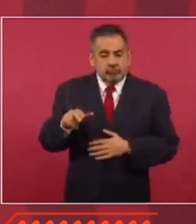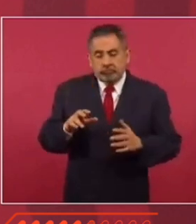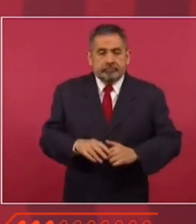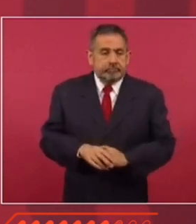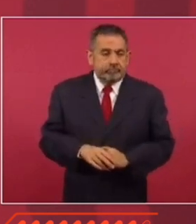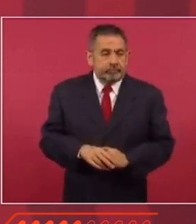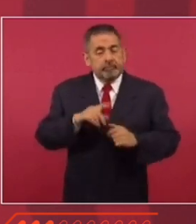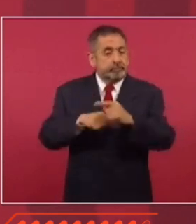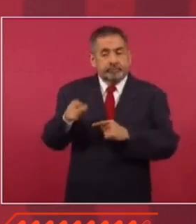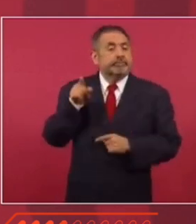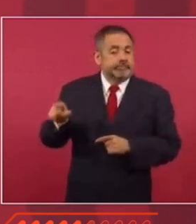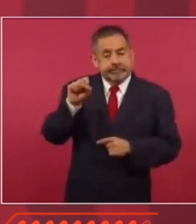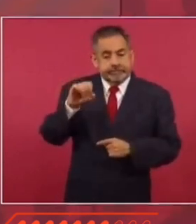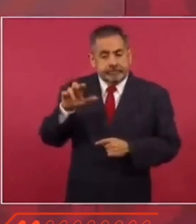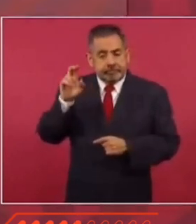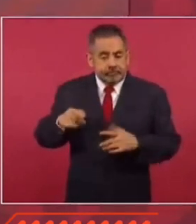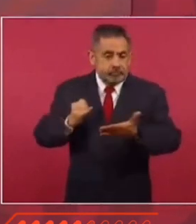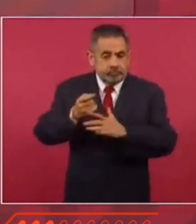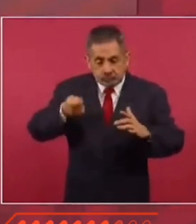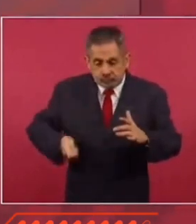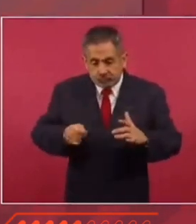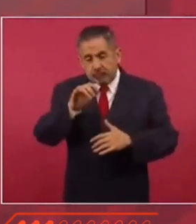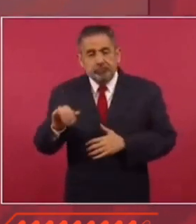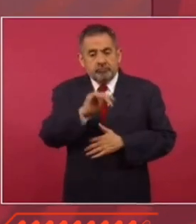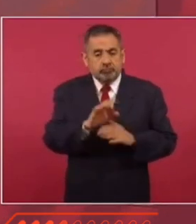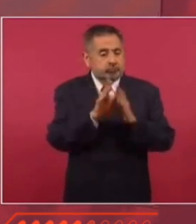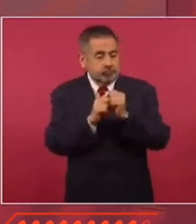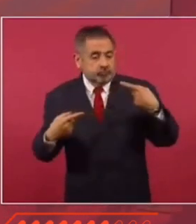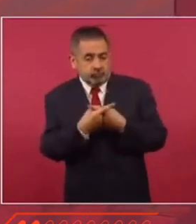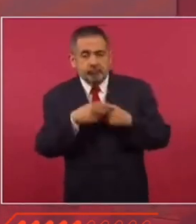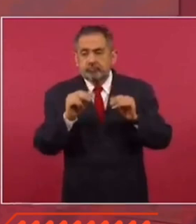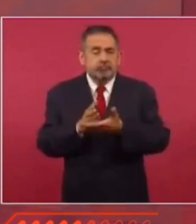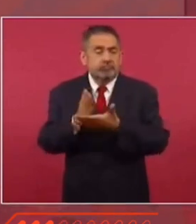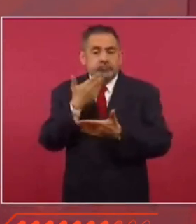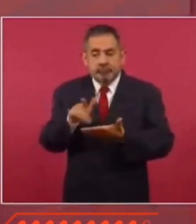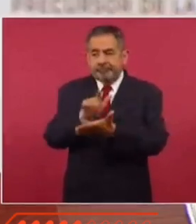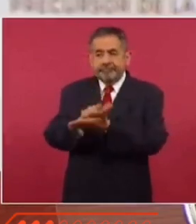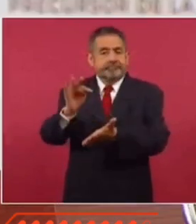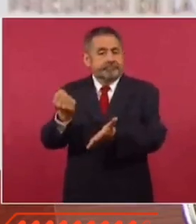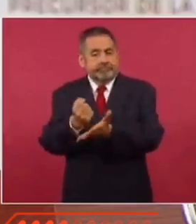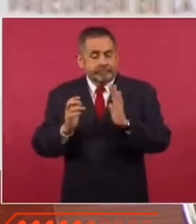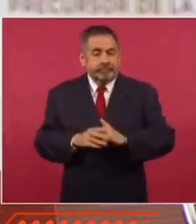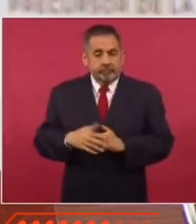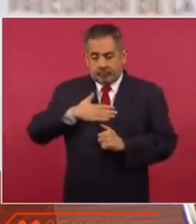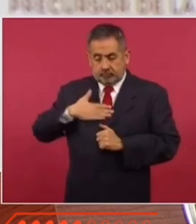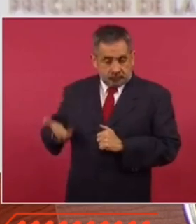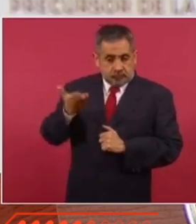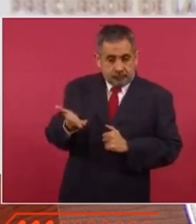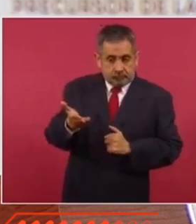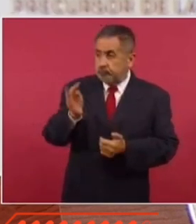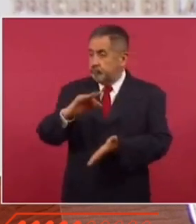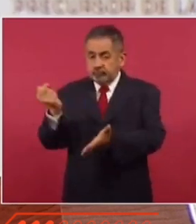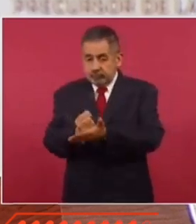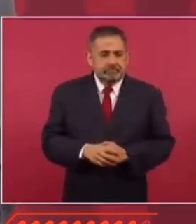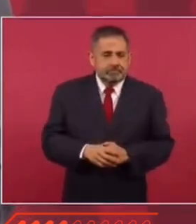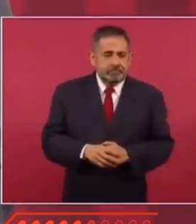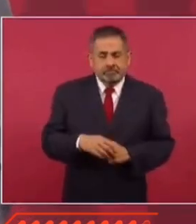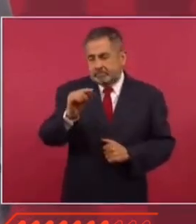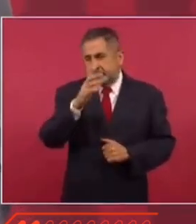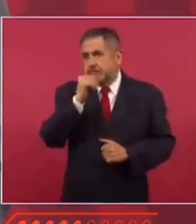Corte va a decidir si es inconstitucional o no la ley en el caso de aprobarse, la que yo voy a